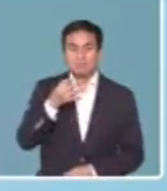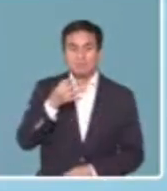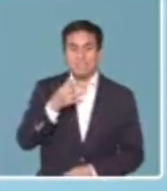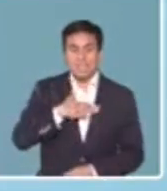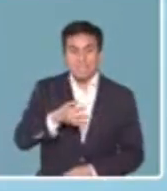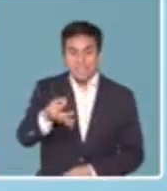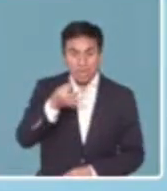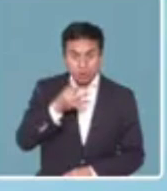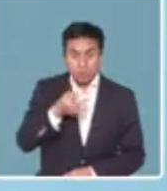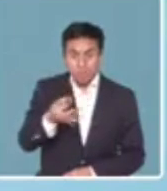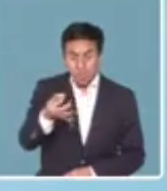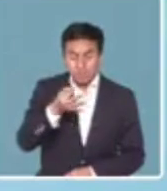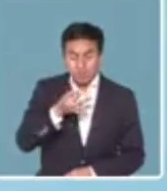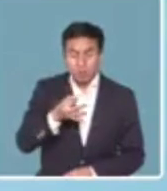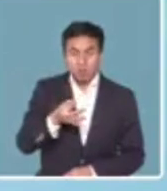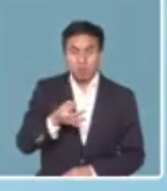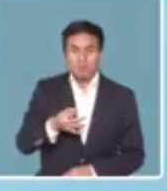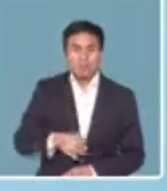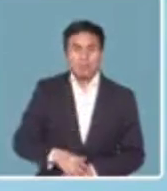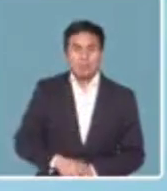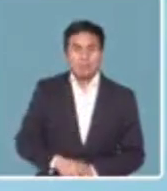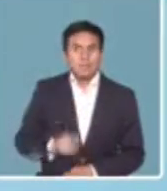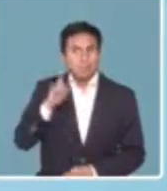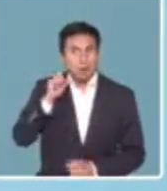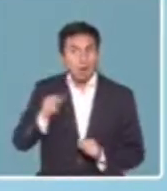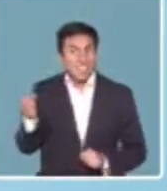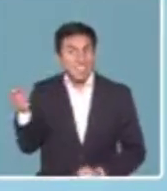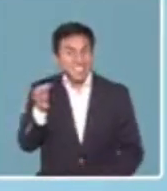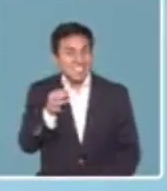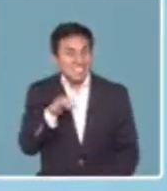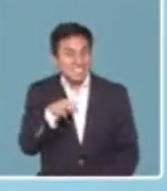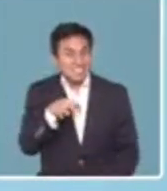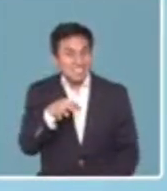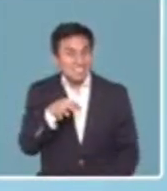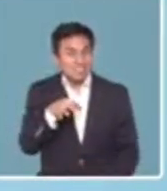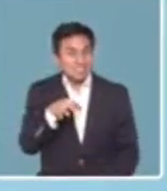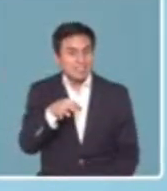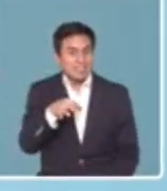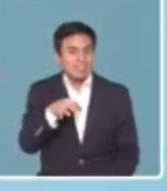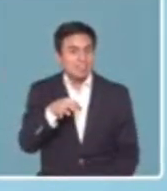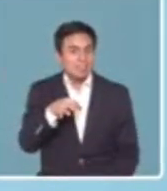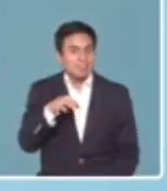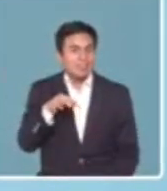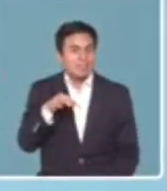Si me quiere decir algo, dígamelo, porque... Sí, dígamelo. Prefiero.